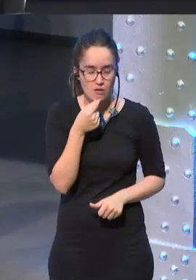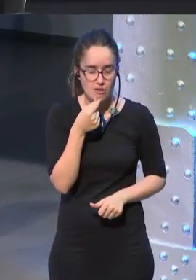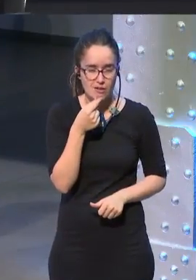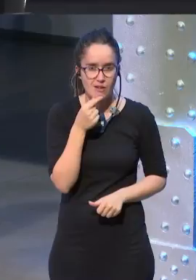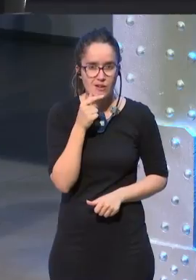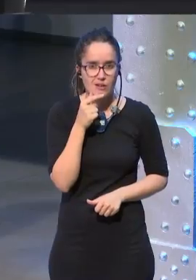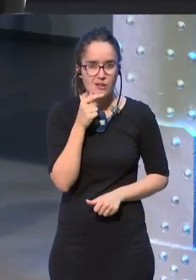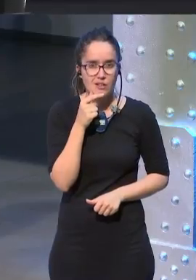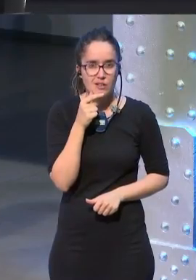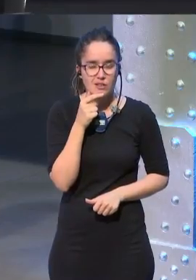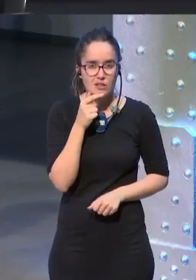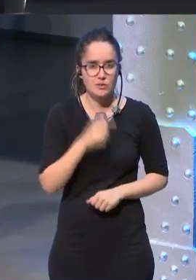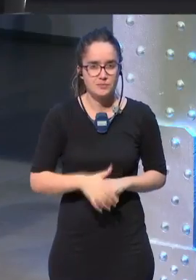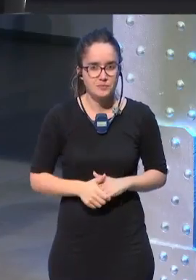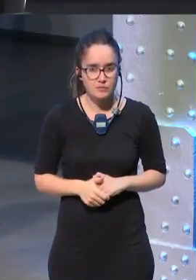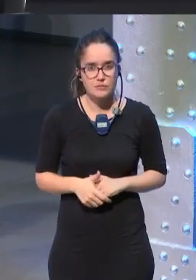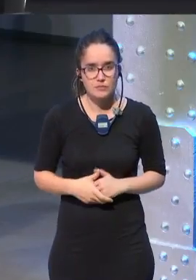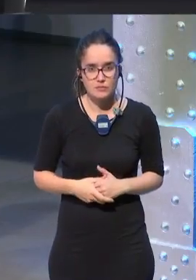sencilla que